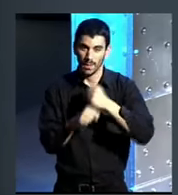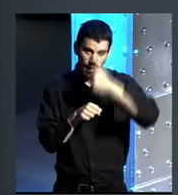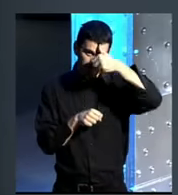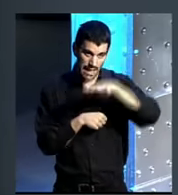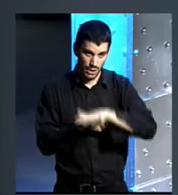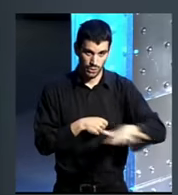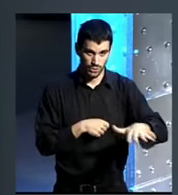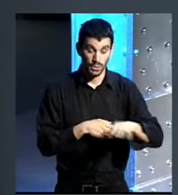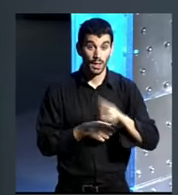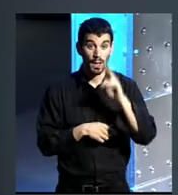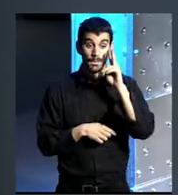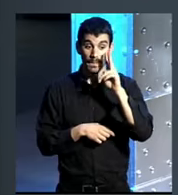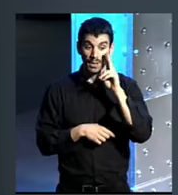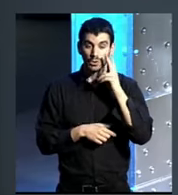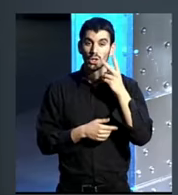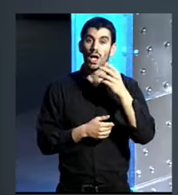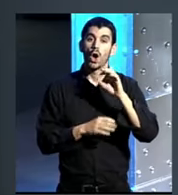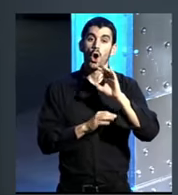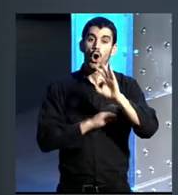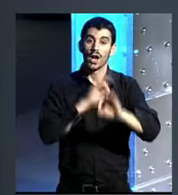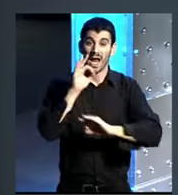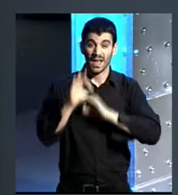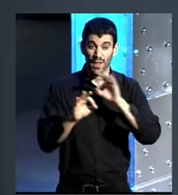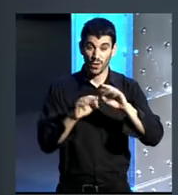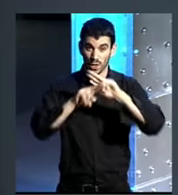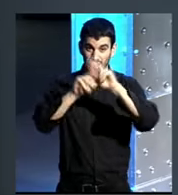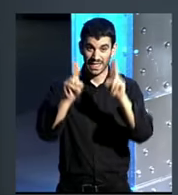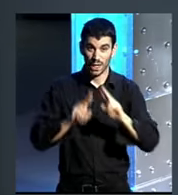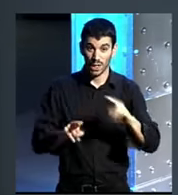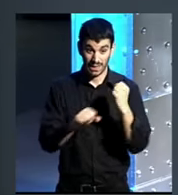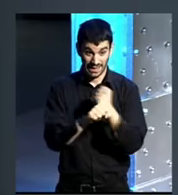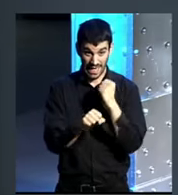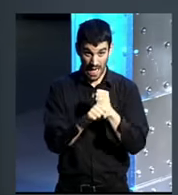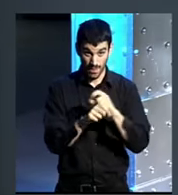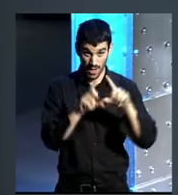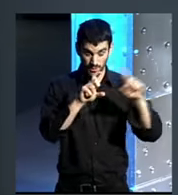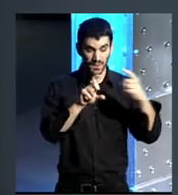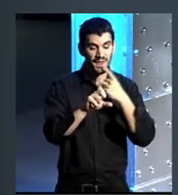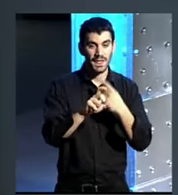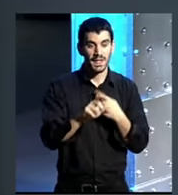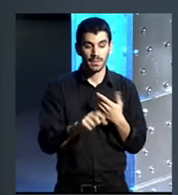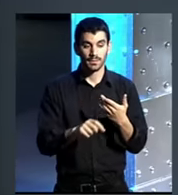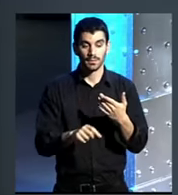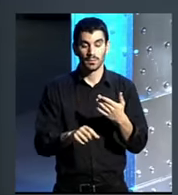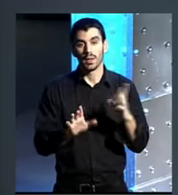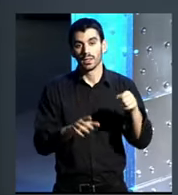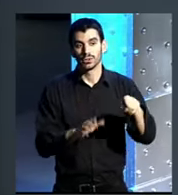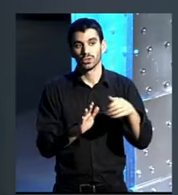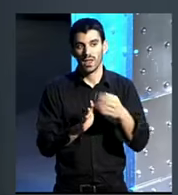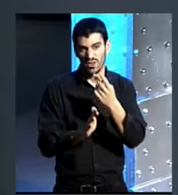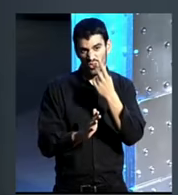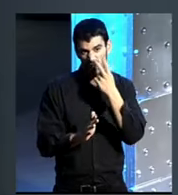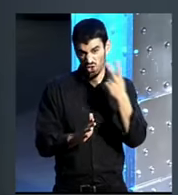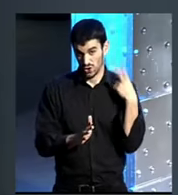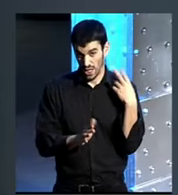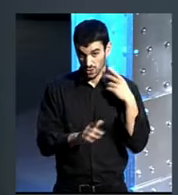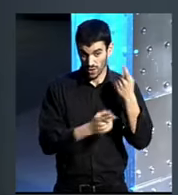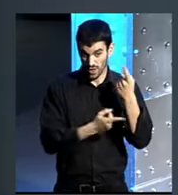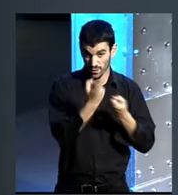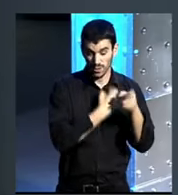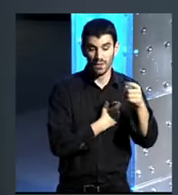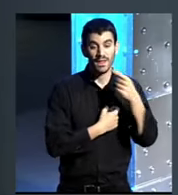los datos de la Organización Internacional del Trabajo se estima que hay, estos son datos tienen un par de años, que habían